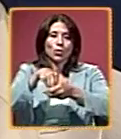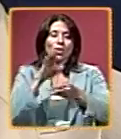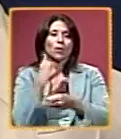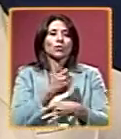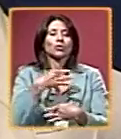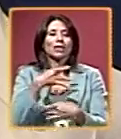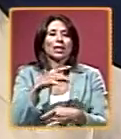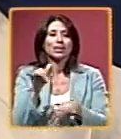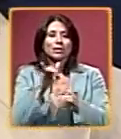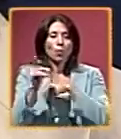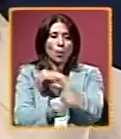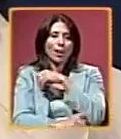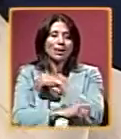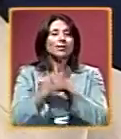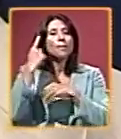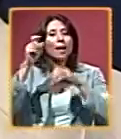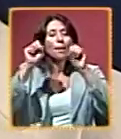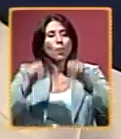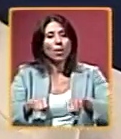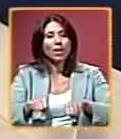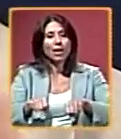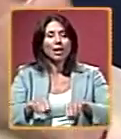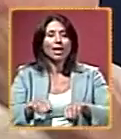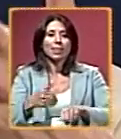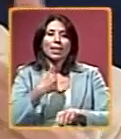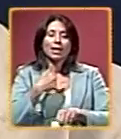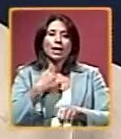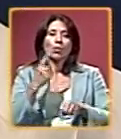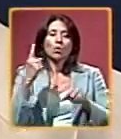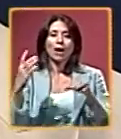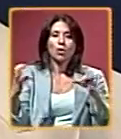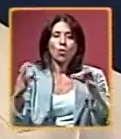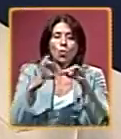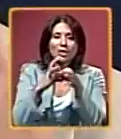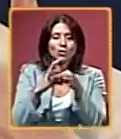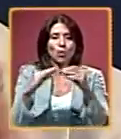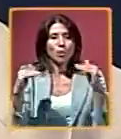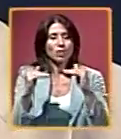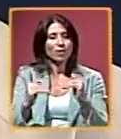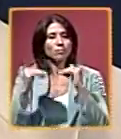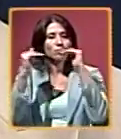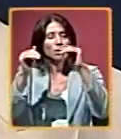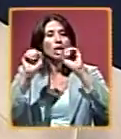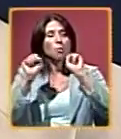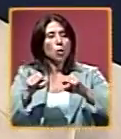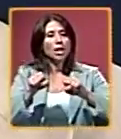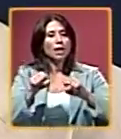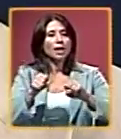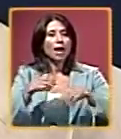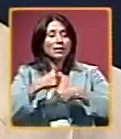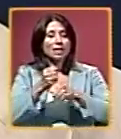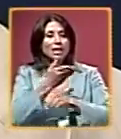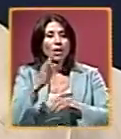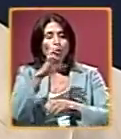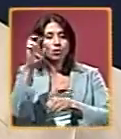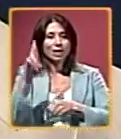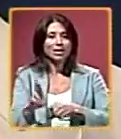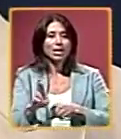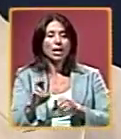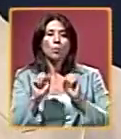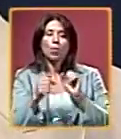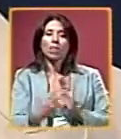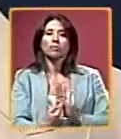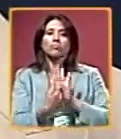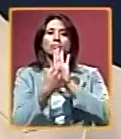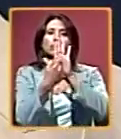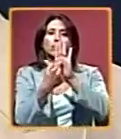tenemos como país para poder tener una conexión al más alto nivel y poder posicionar a Costa Rica en las altas esferas de un país que,